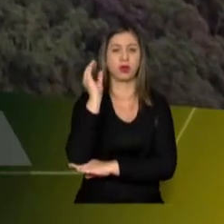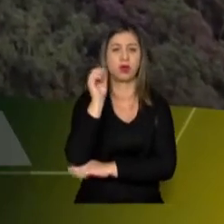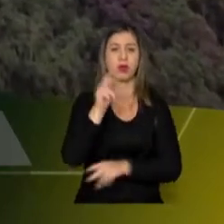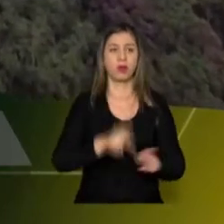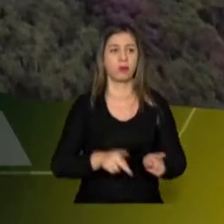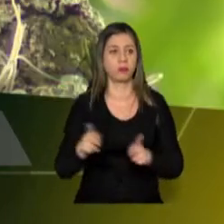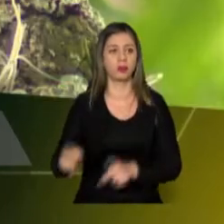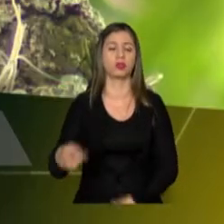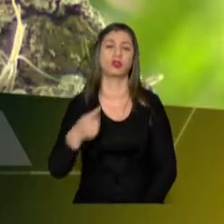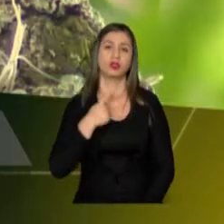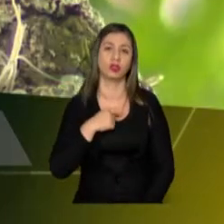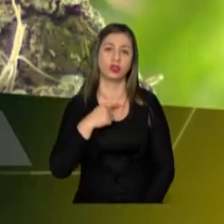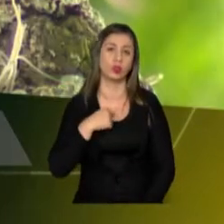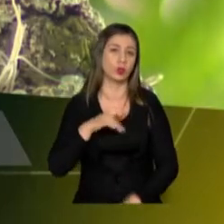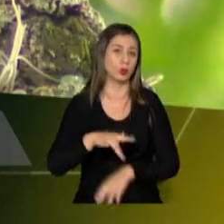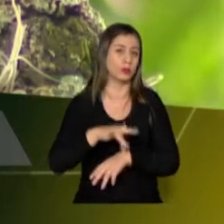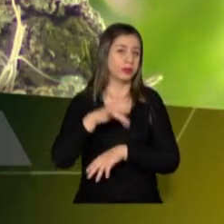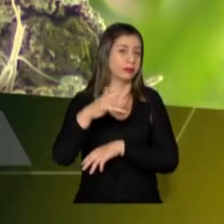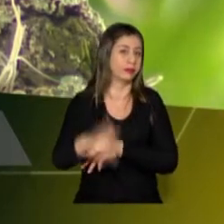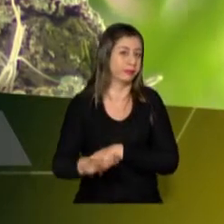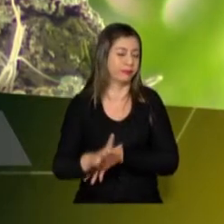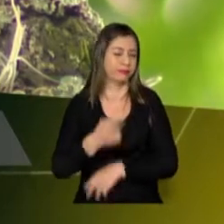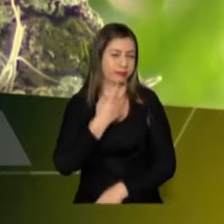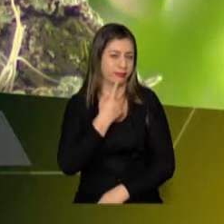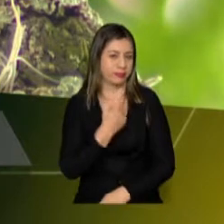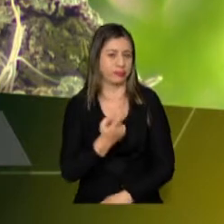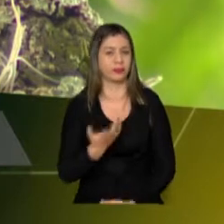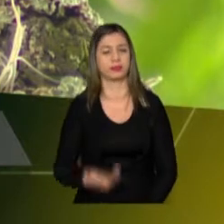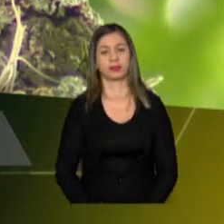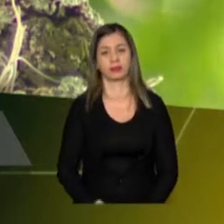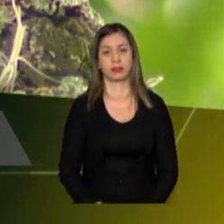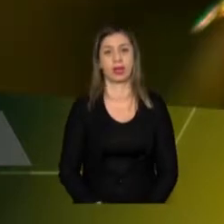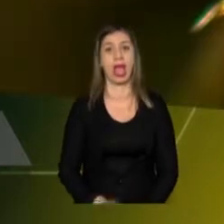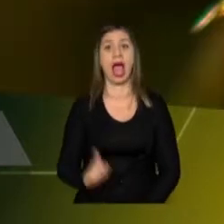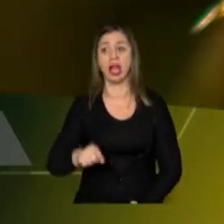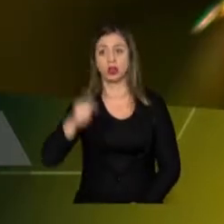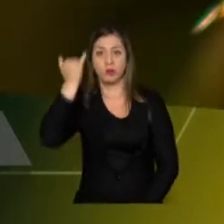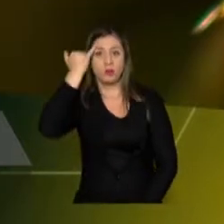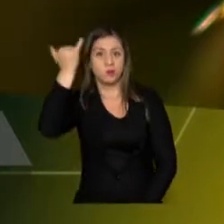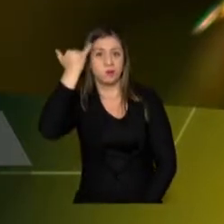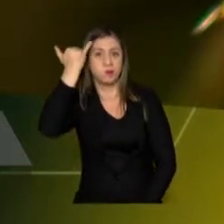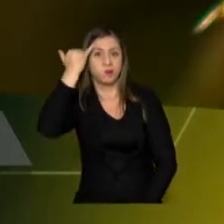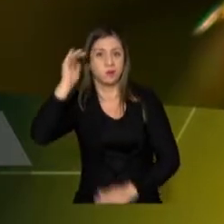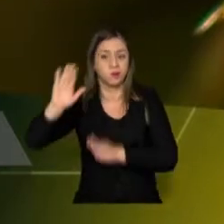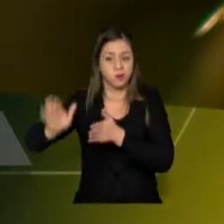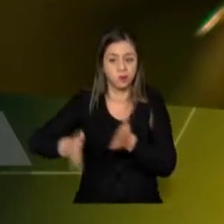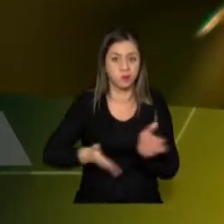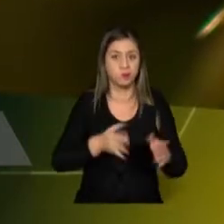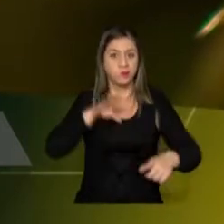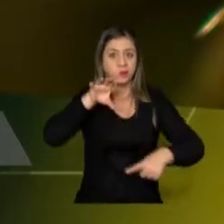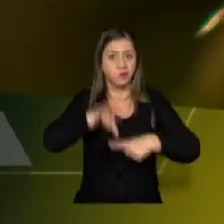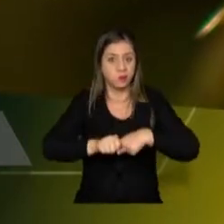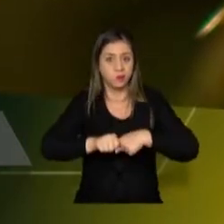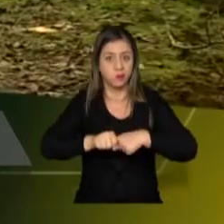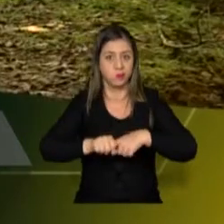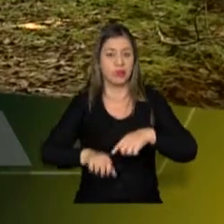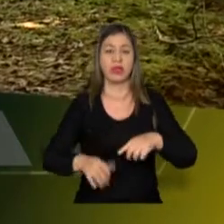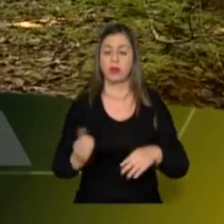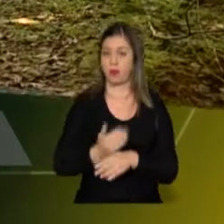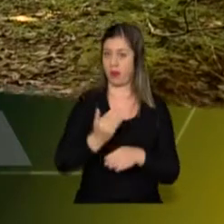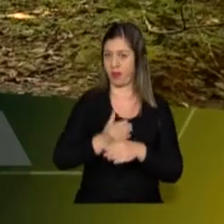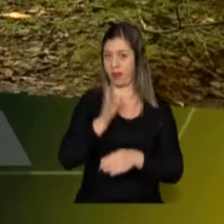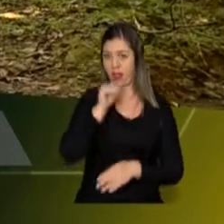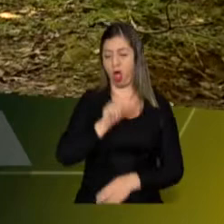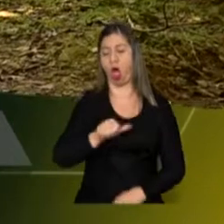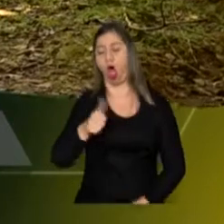gusta llegar tarde a las cosas. Y lo digo es que, así como hay quienes planifican y ya separaron su cupo y no tienen problema, hay